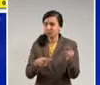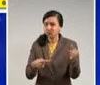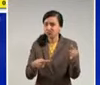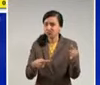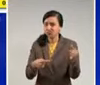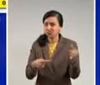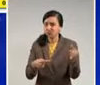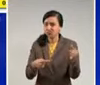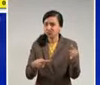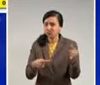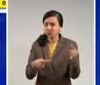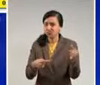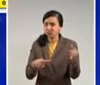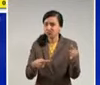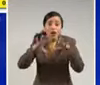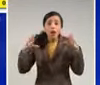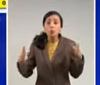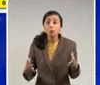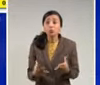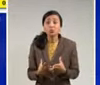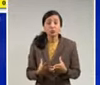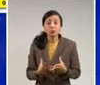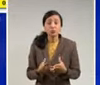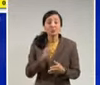del mundo de la pandemia. El